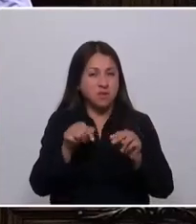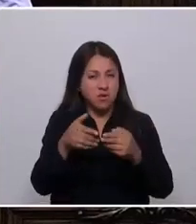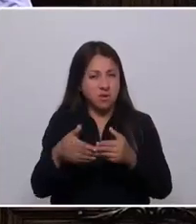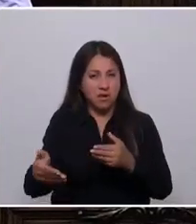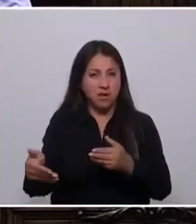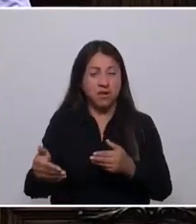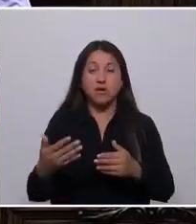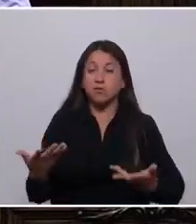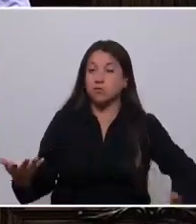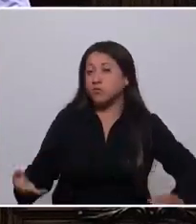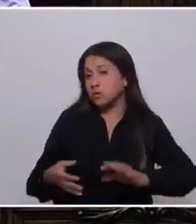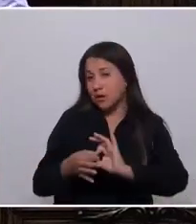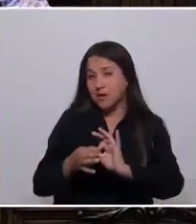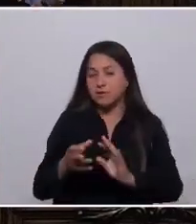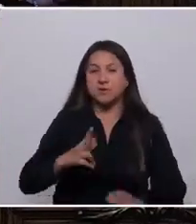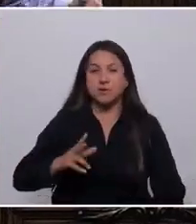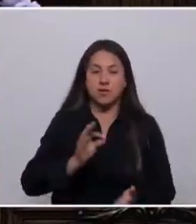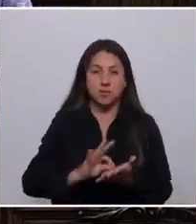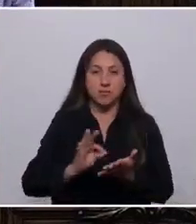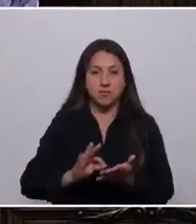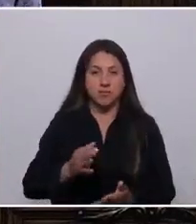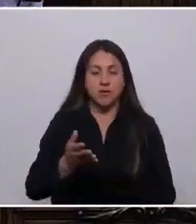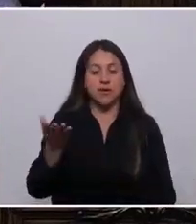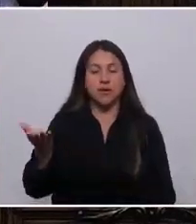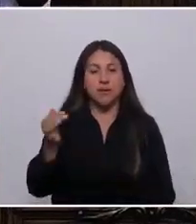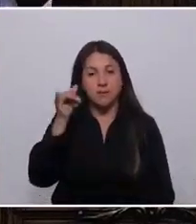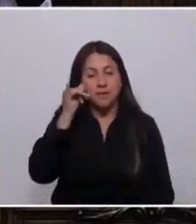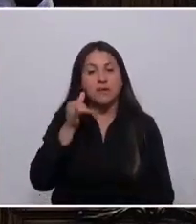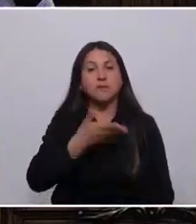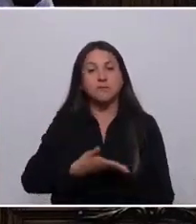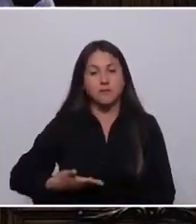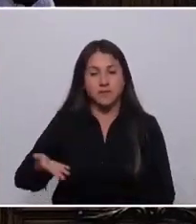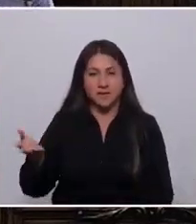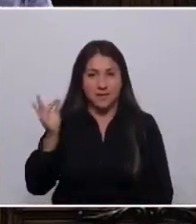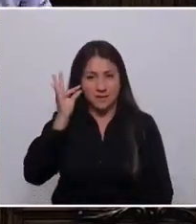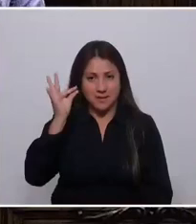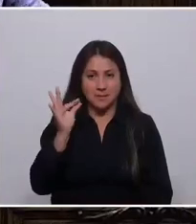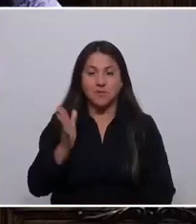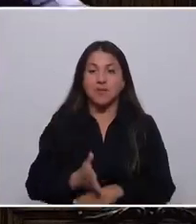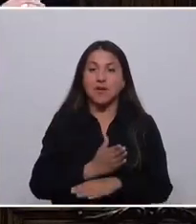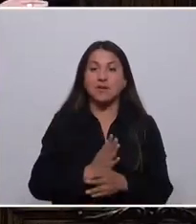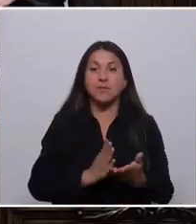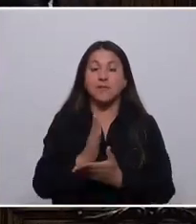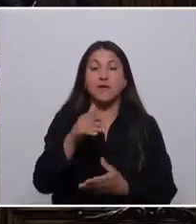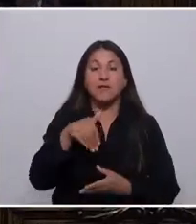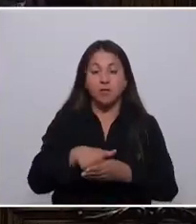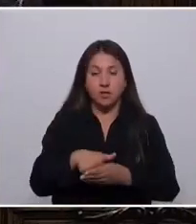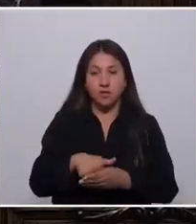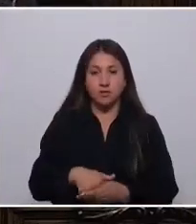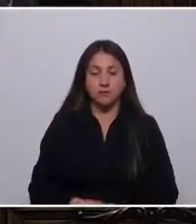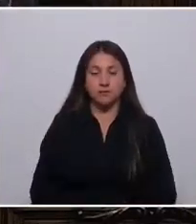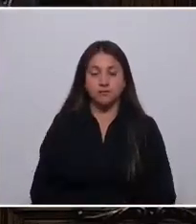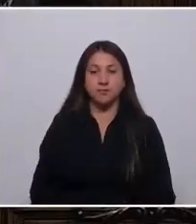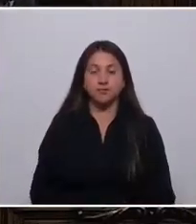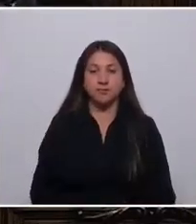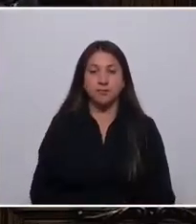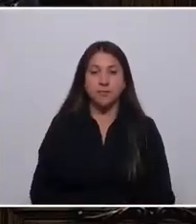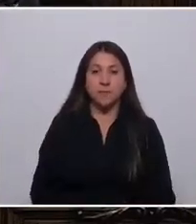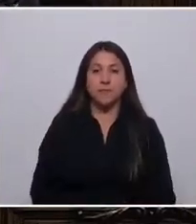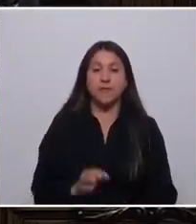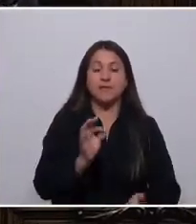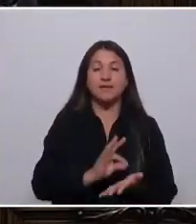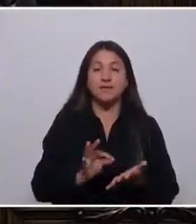gracias. Señora Presidenta, antes de retomar las votaciones, la